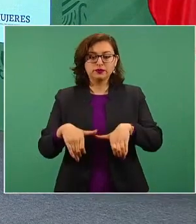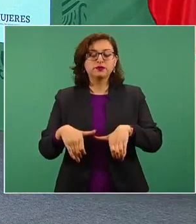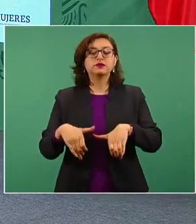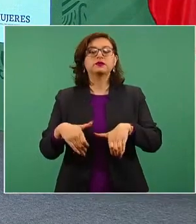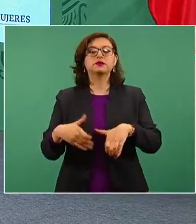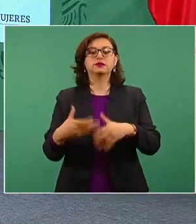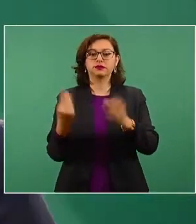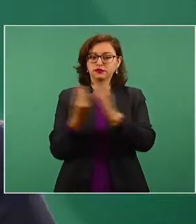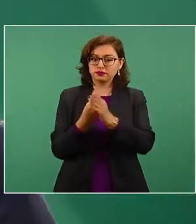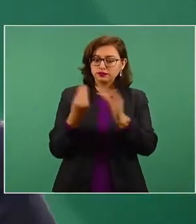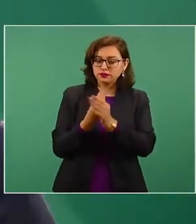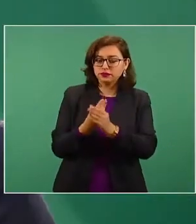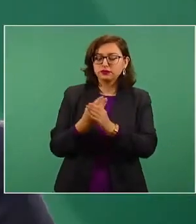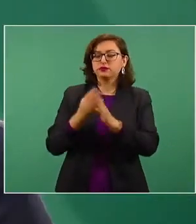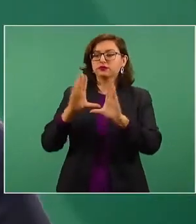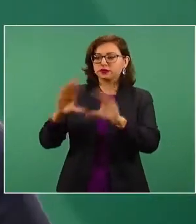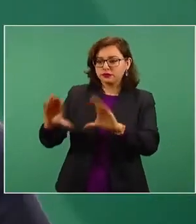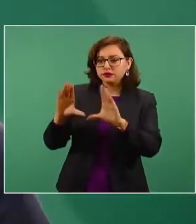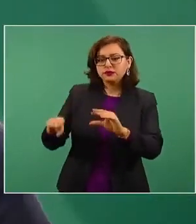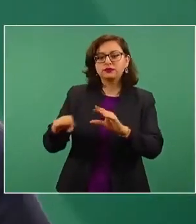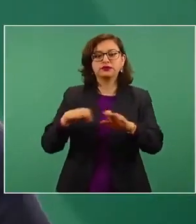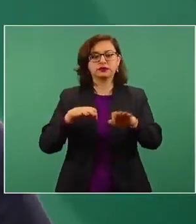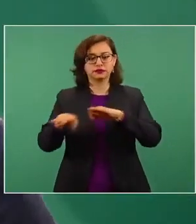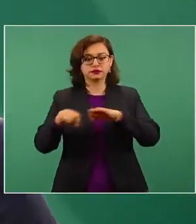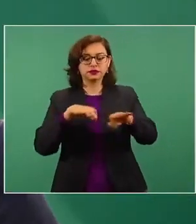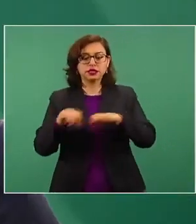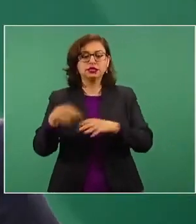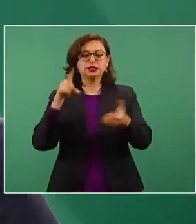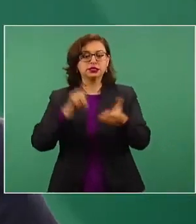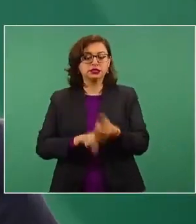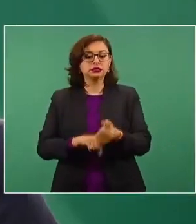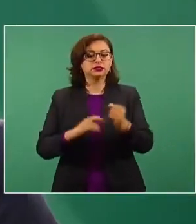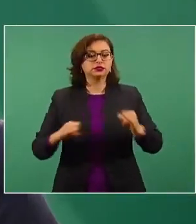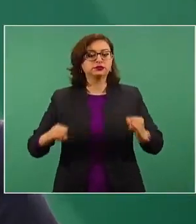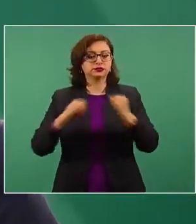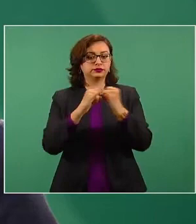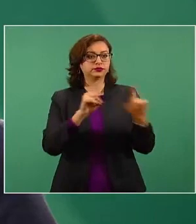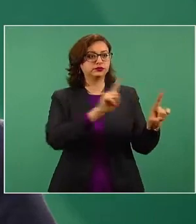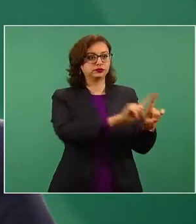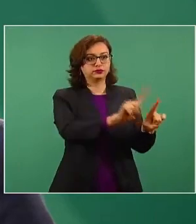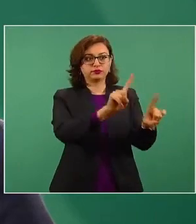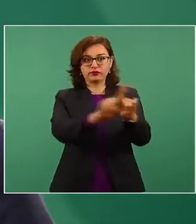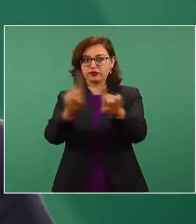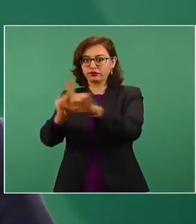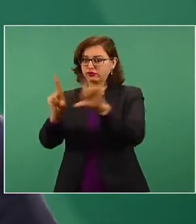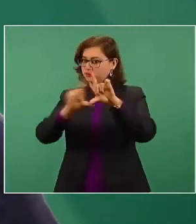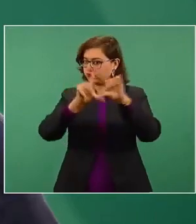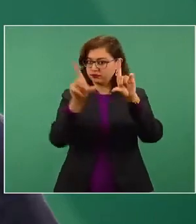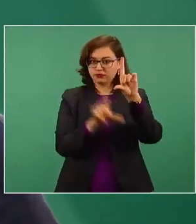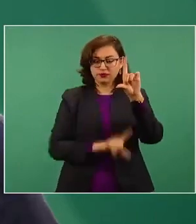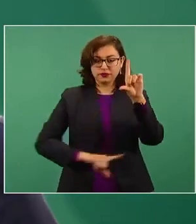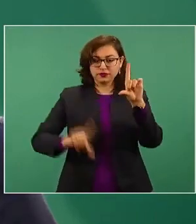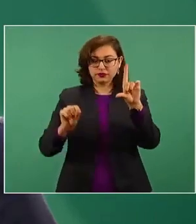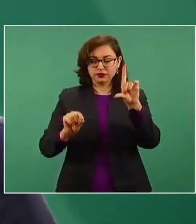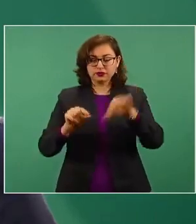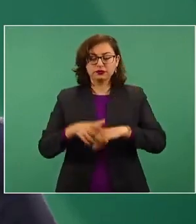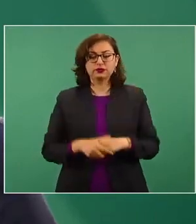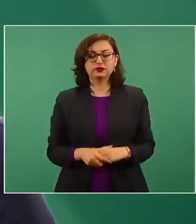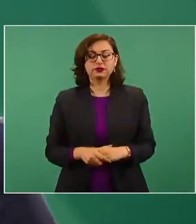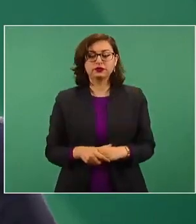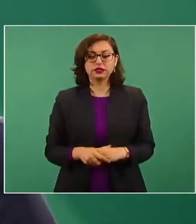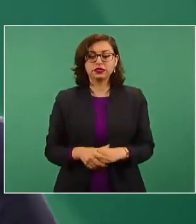están capacitando y están trabajando en los diferentes rincones del país.